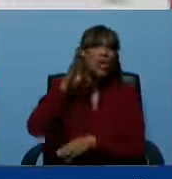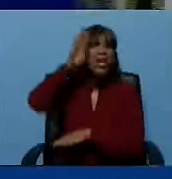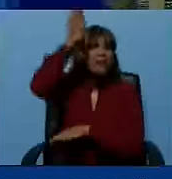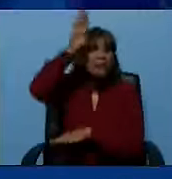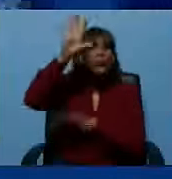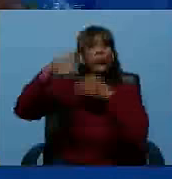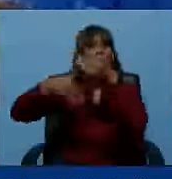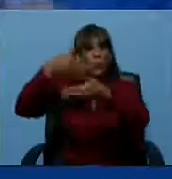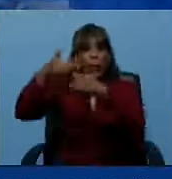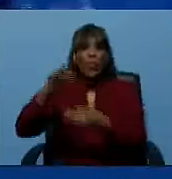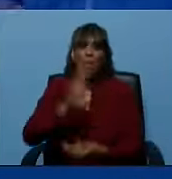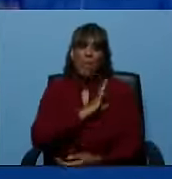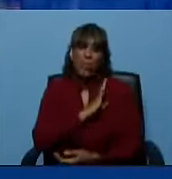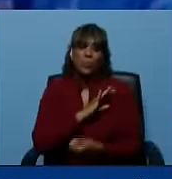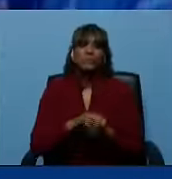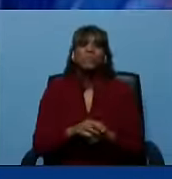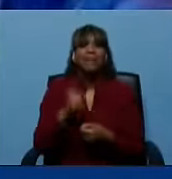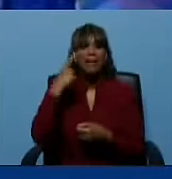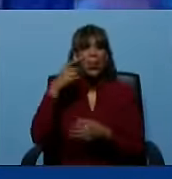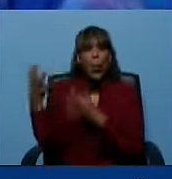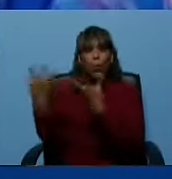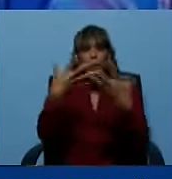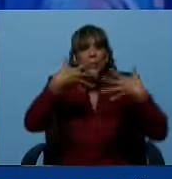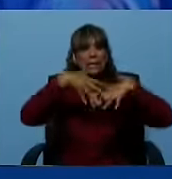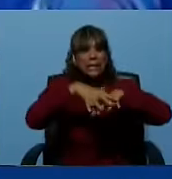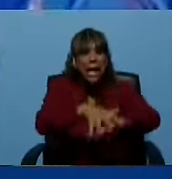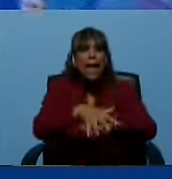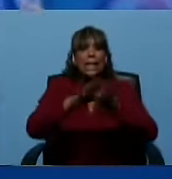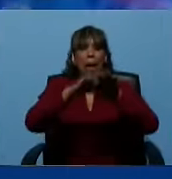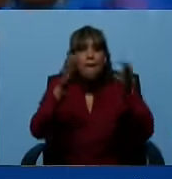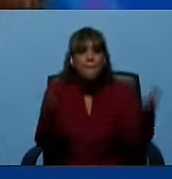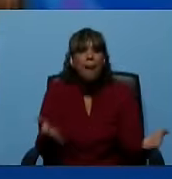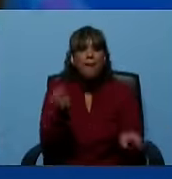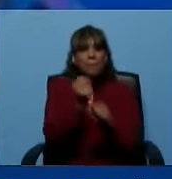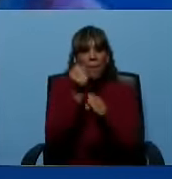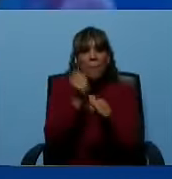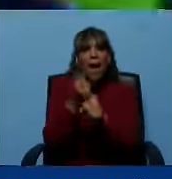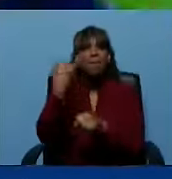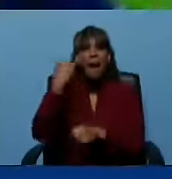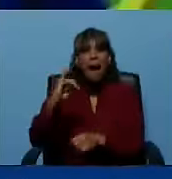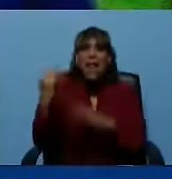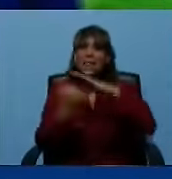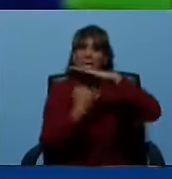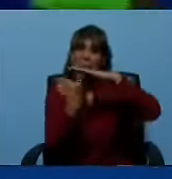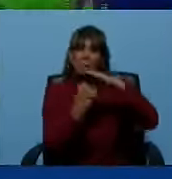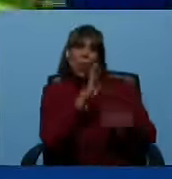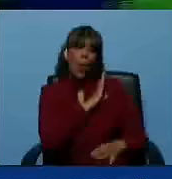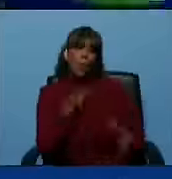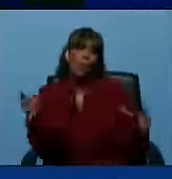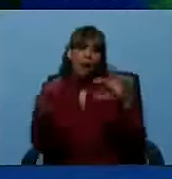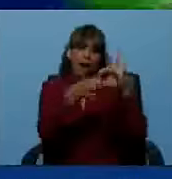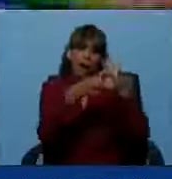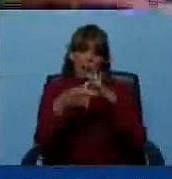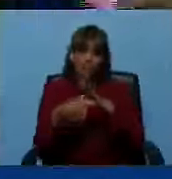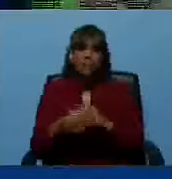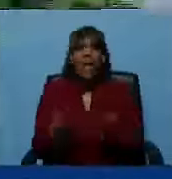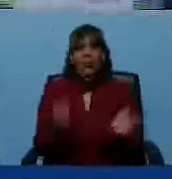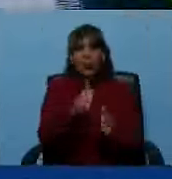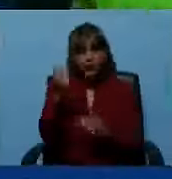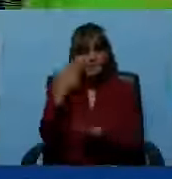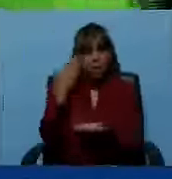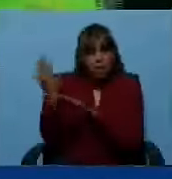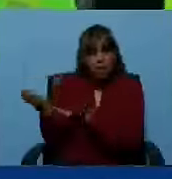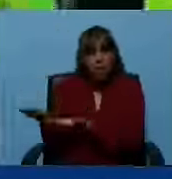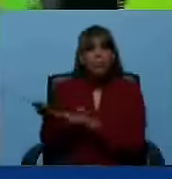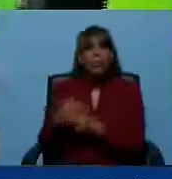acá desde el estado Bolívar, junto a todos los integrantes de la mesa Vivir Bien y cada una de las instituciones que la conforman. A mi lado, presidente,